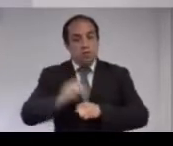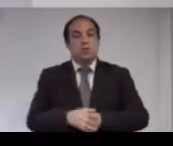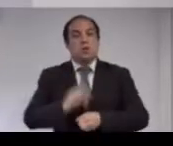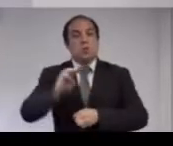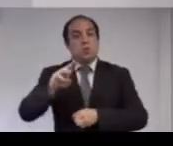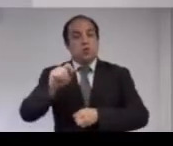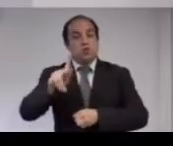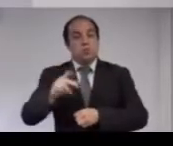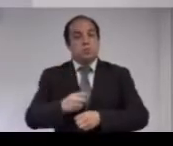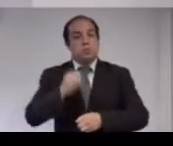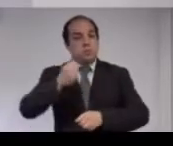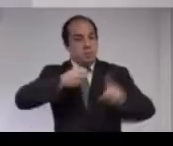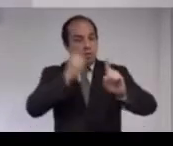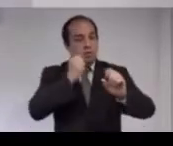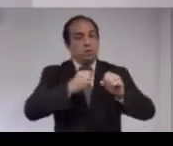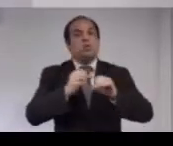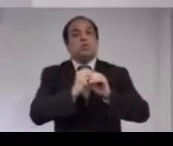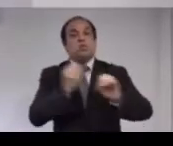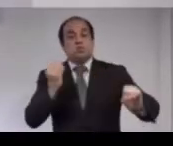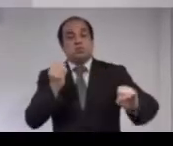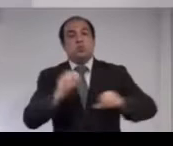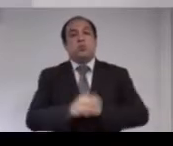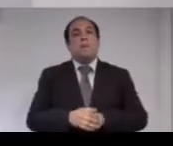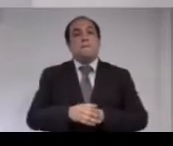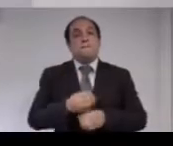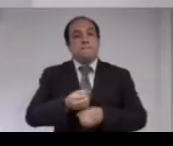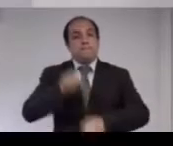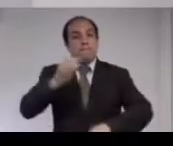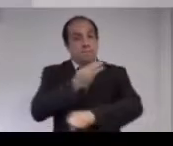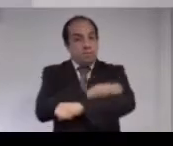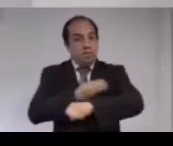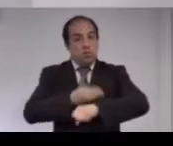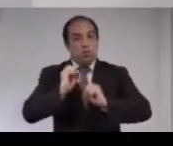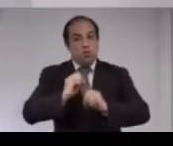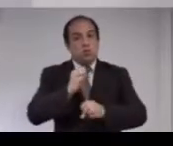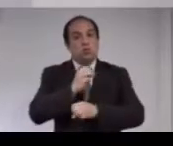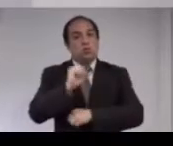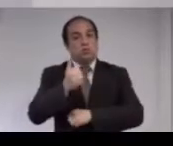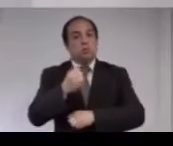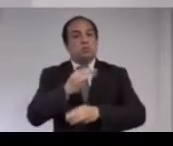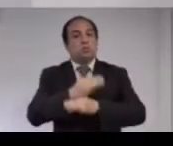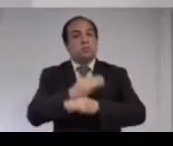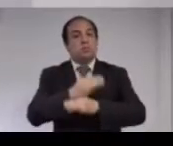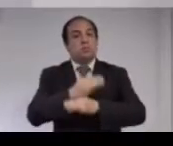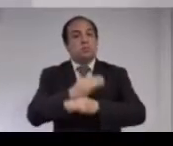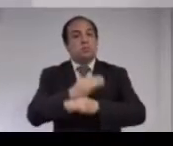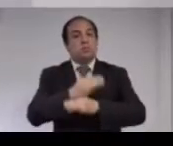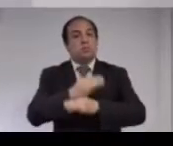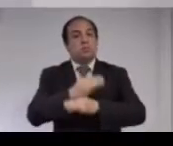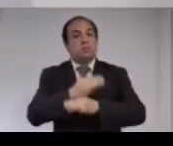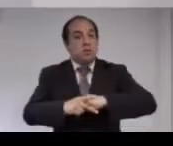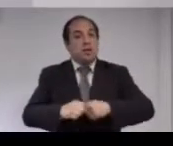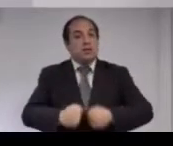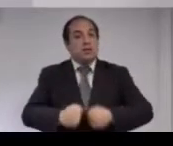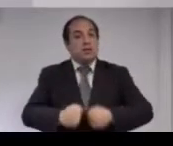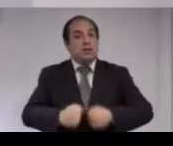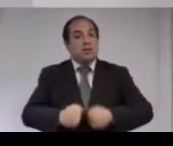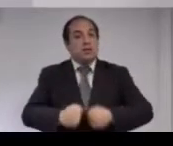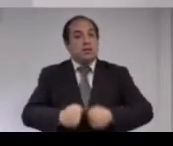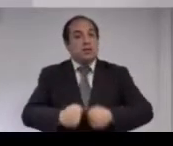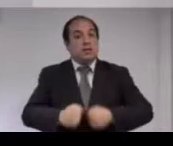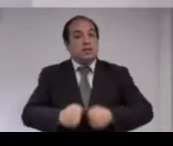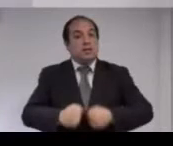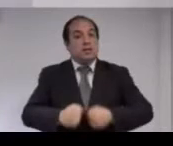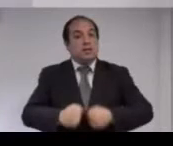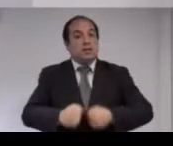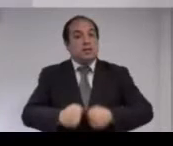martillos, tubos, palos o cualquier otro objeto o arma que pusiera en peligro la seguridad y la integridad de las